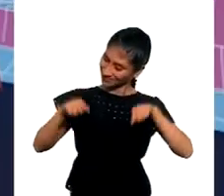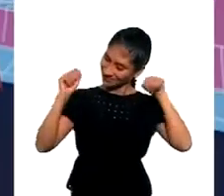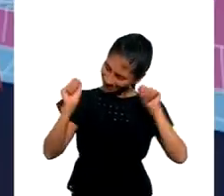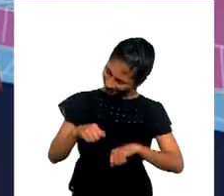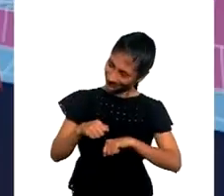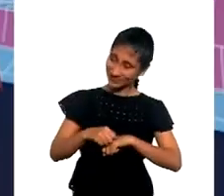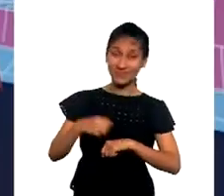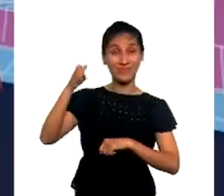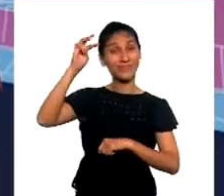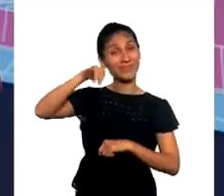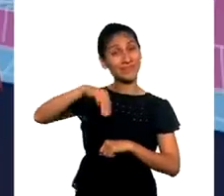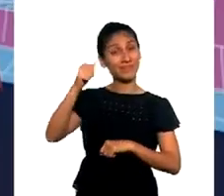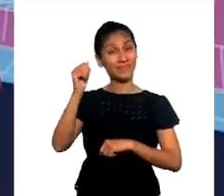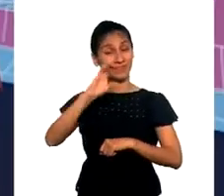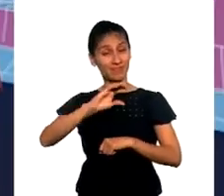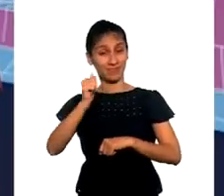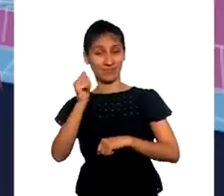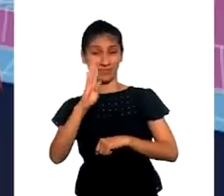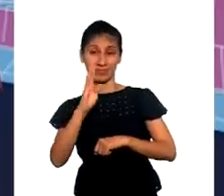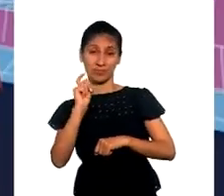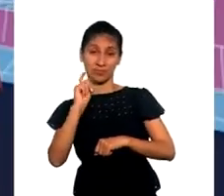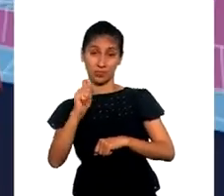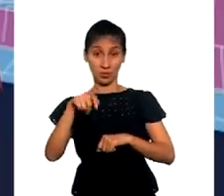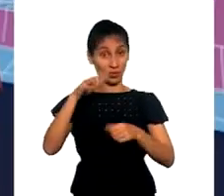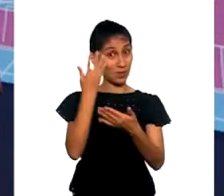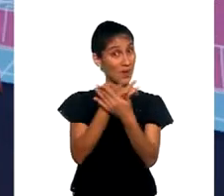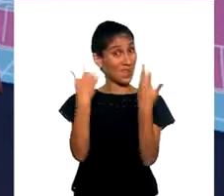ser marcamos aplausos